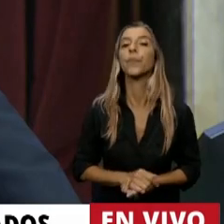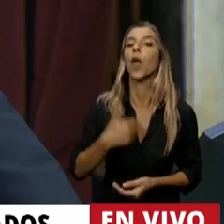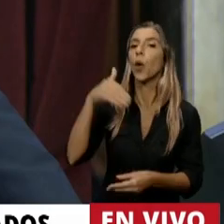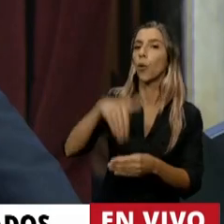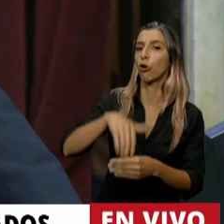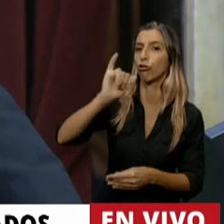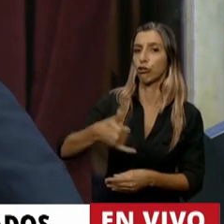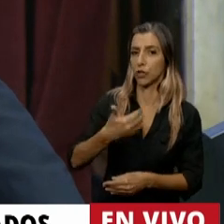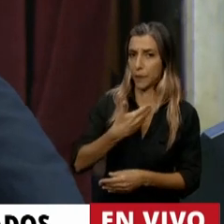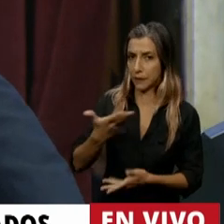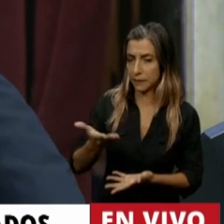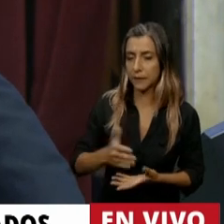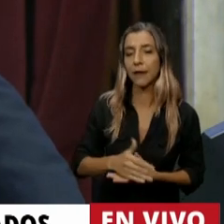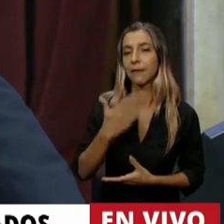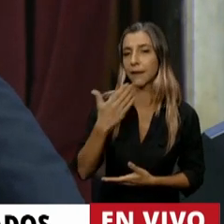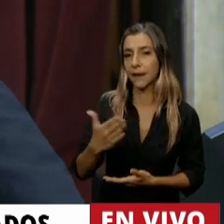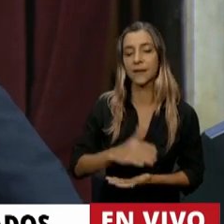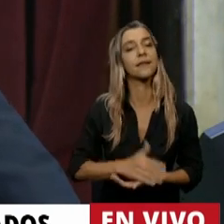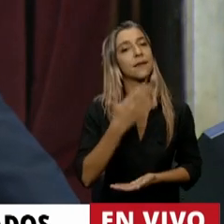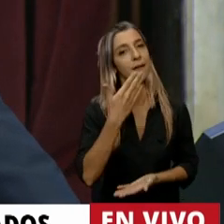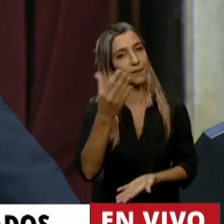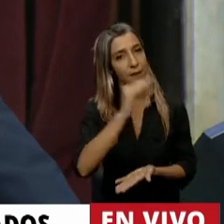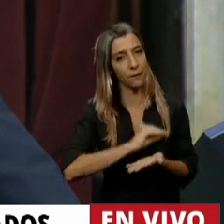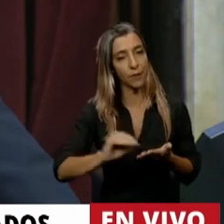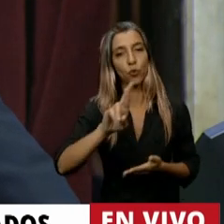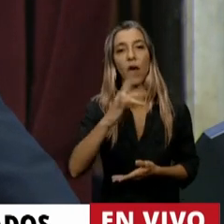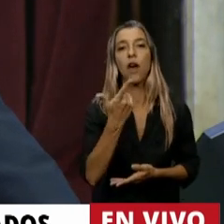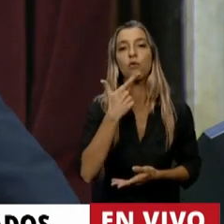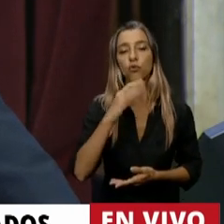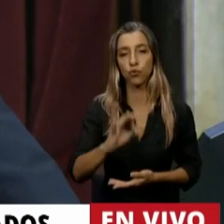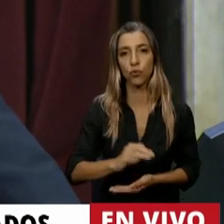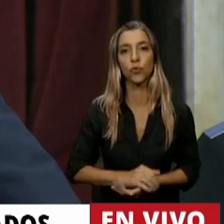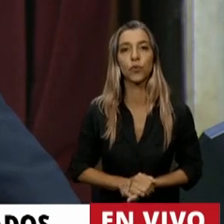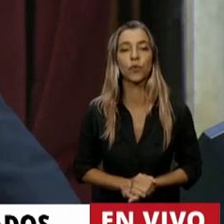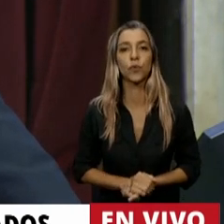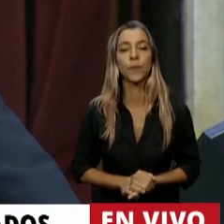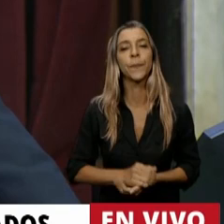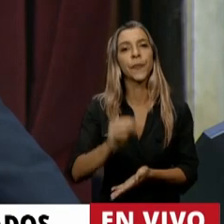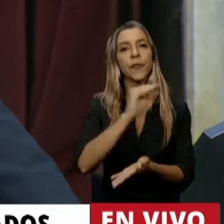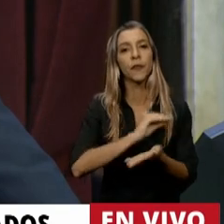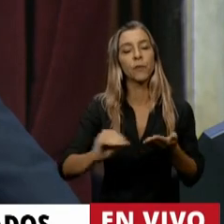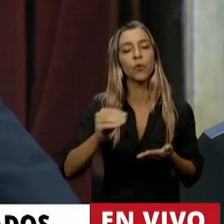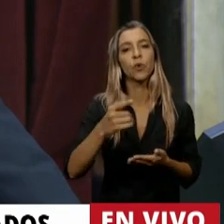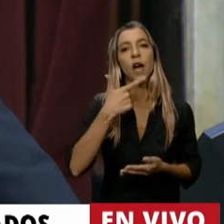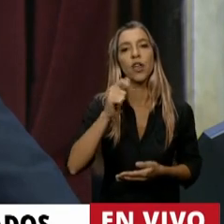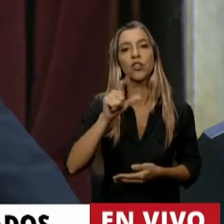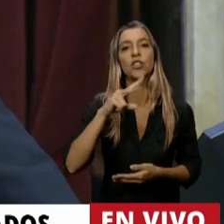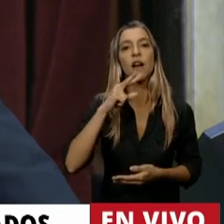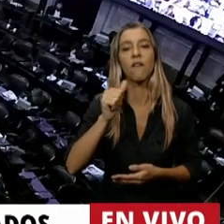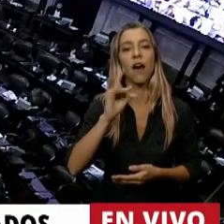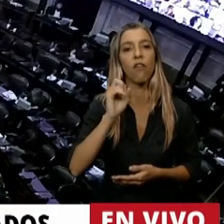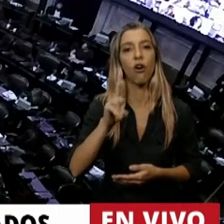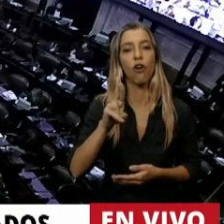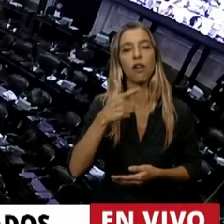Mi voto es afirmativo, señor presidente. Gracias. Gracias, diputada Russo. Diputado Salvador